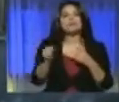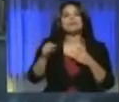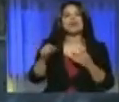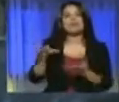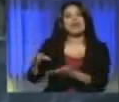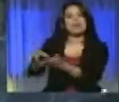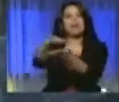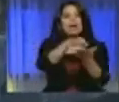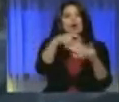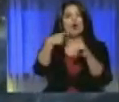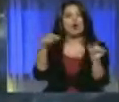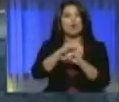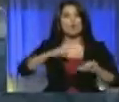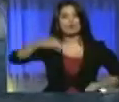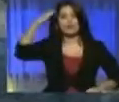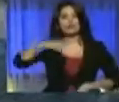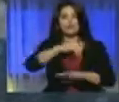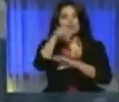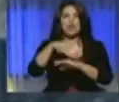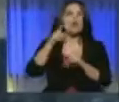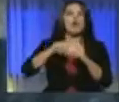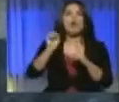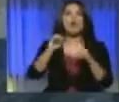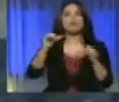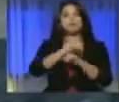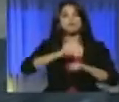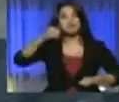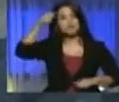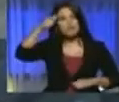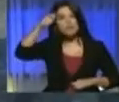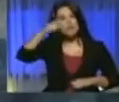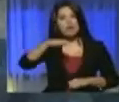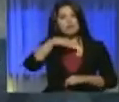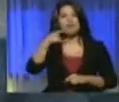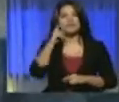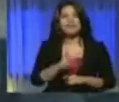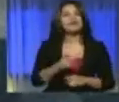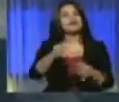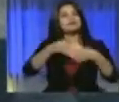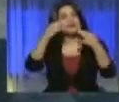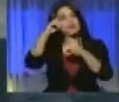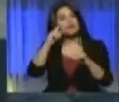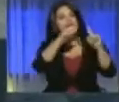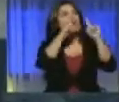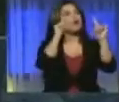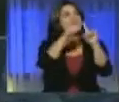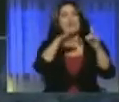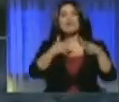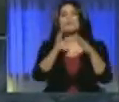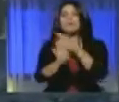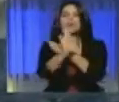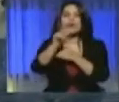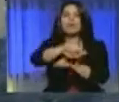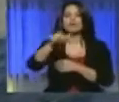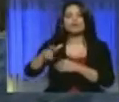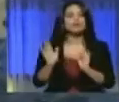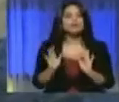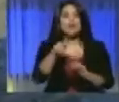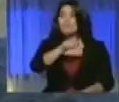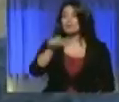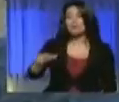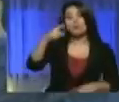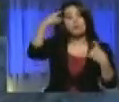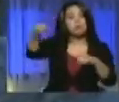de la Guardia Nacional, de la Guardia del Pueblo, tiene que responder a ese concepto de proteger al ciudadano, de que el ciudadano no esté